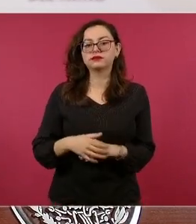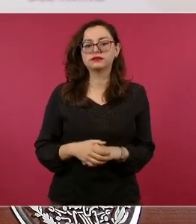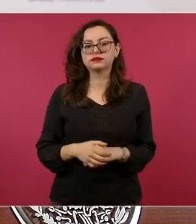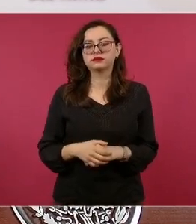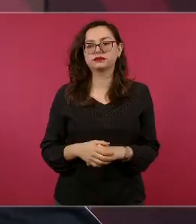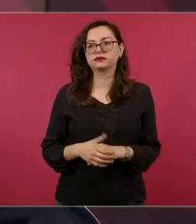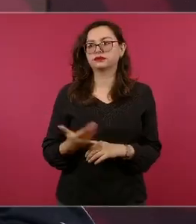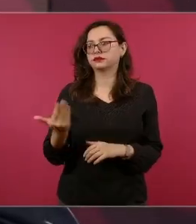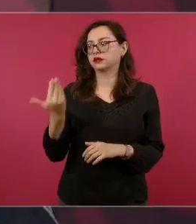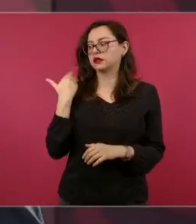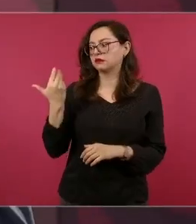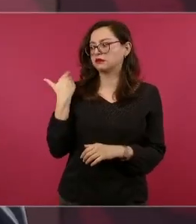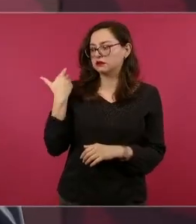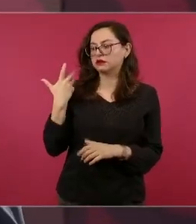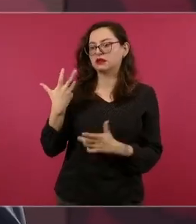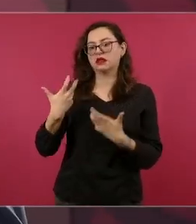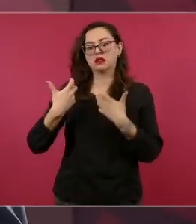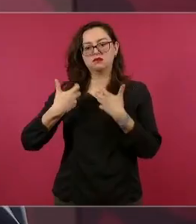el himno se toca,